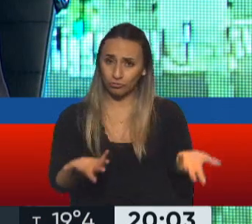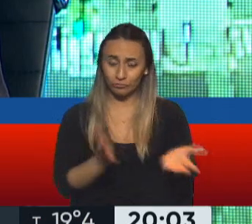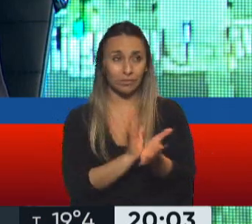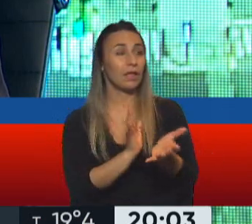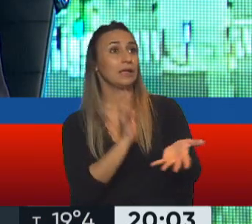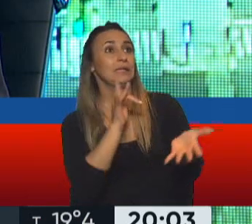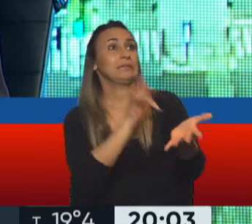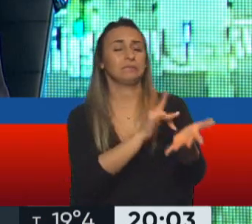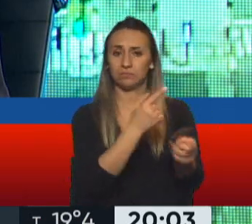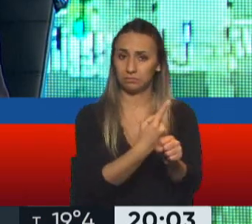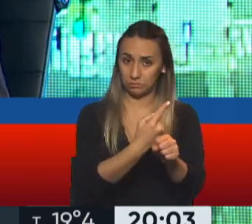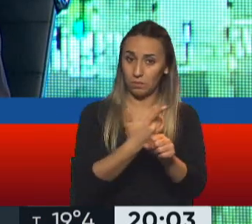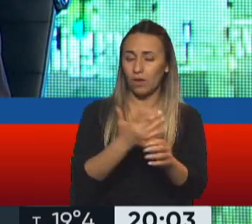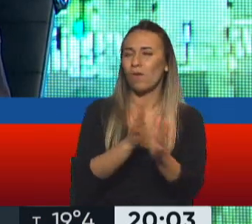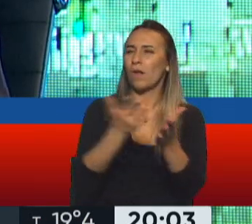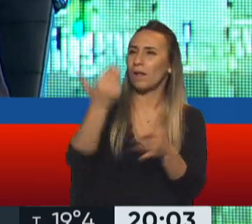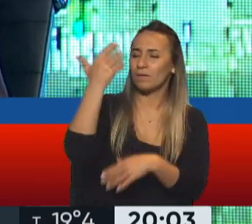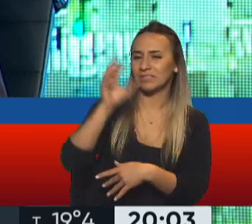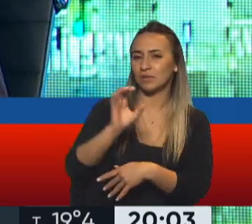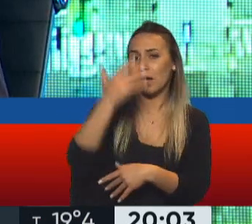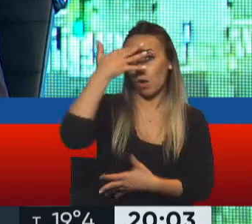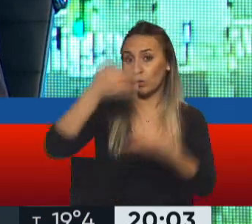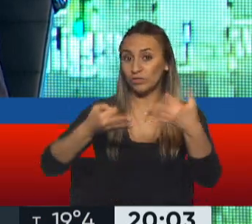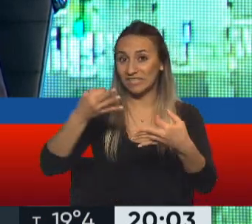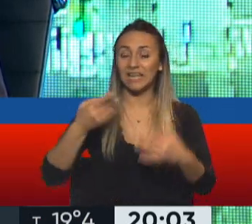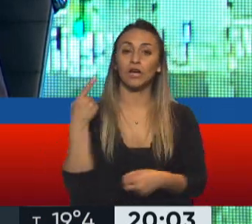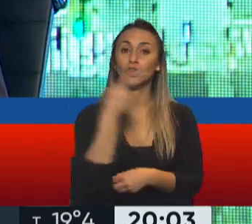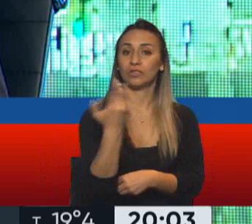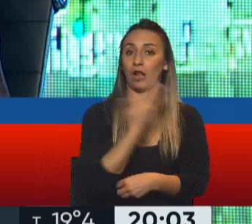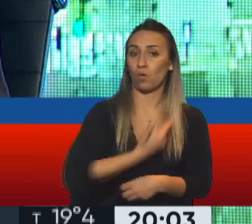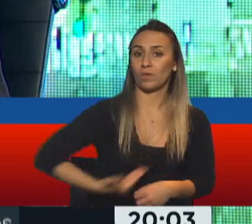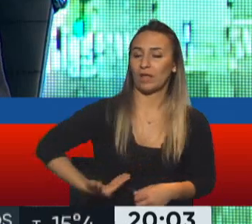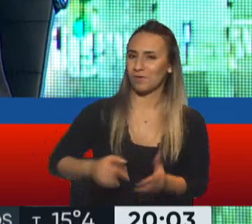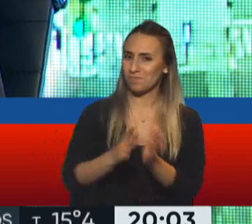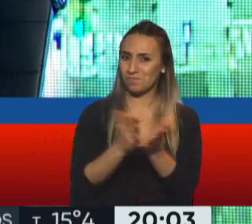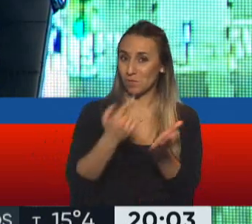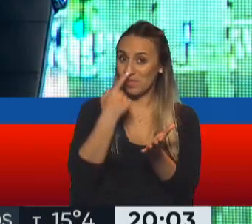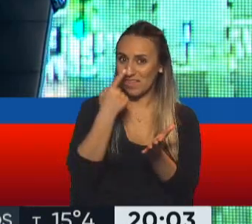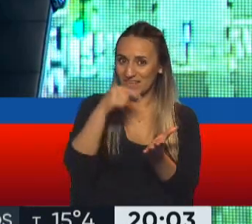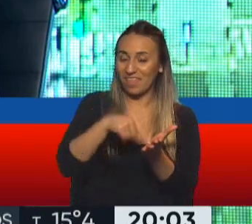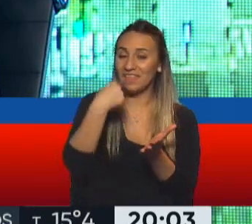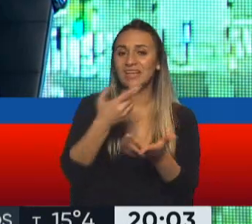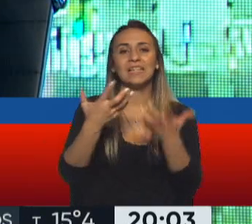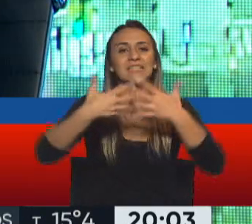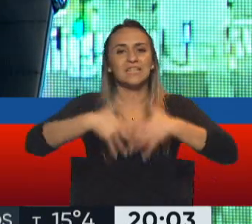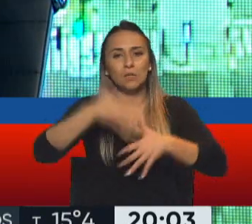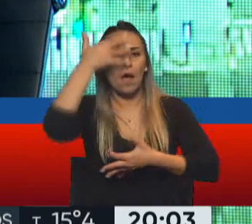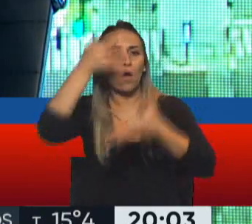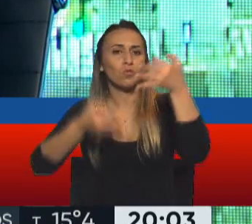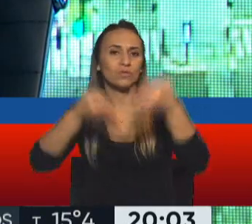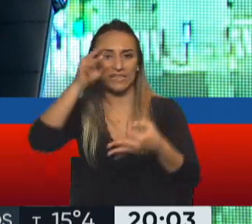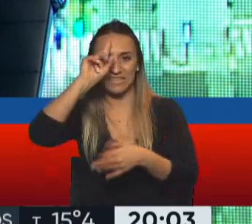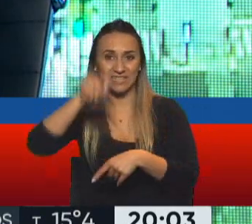un libro que se llama La justicia contra el gobierno, que es interesantísimo porque dice que el sistema judicial fue pensado para